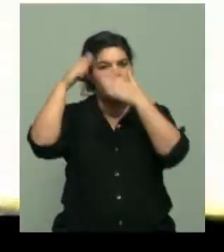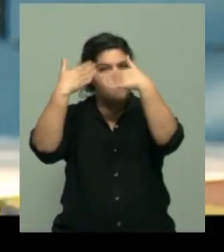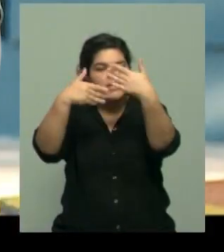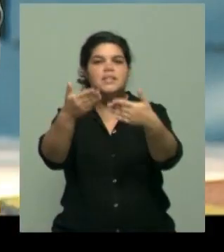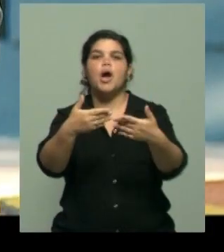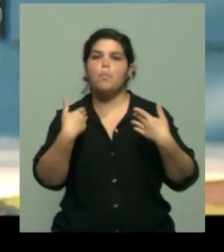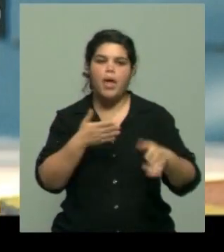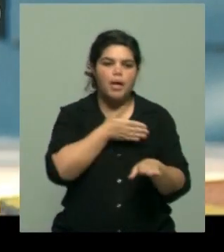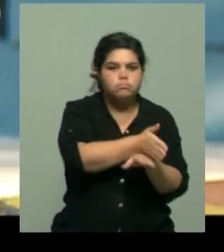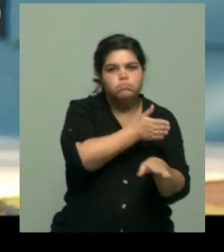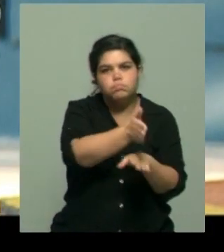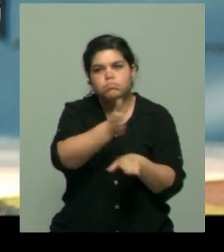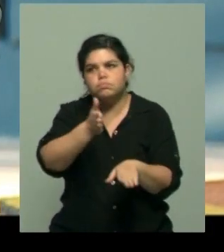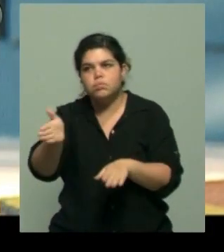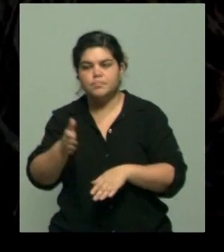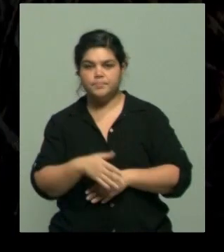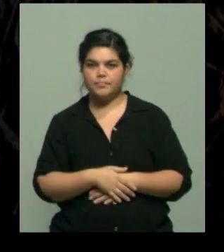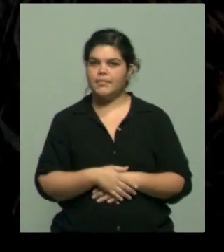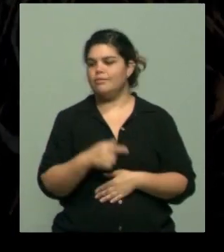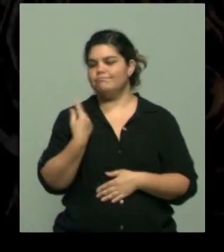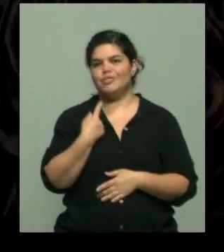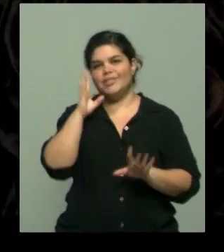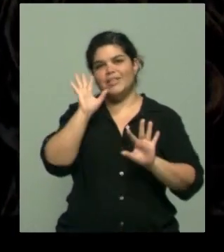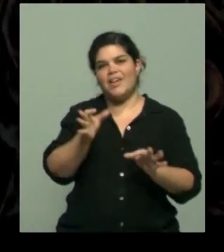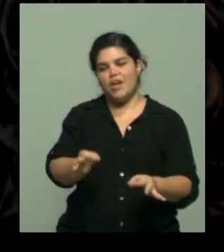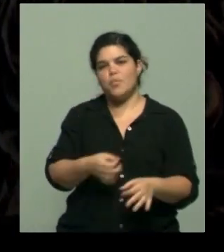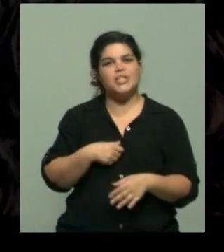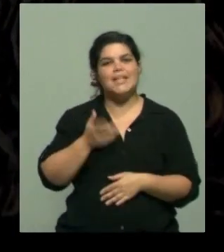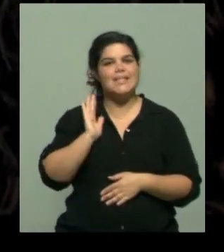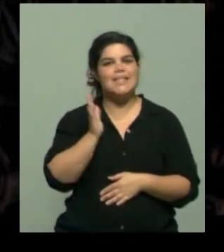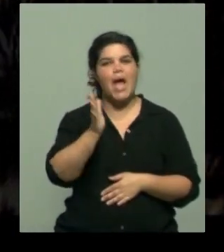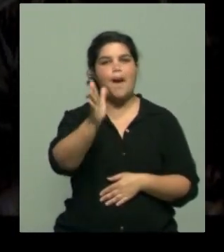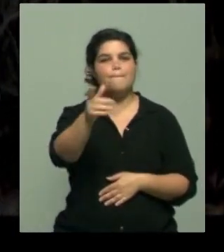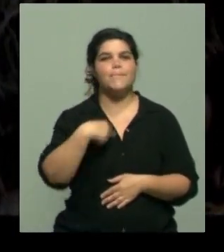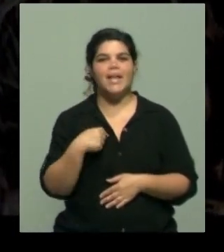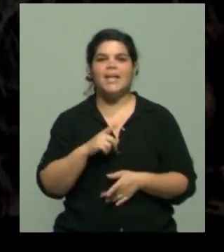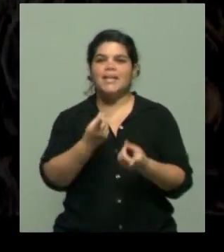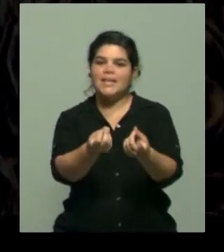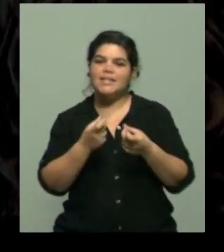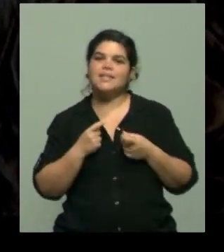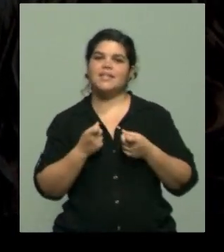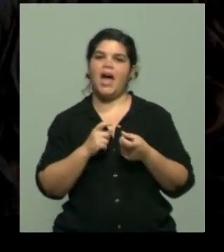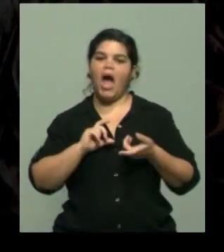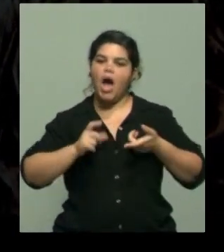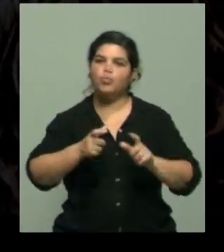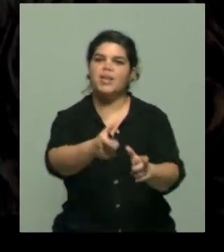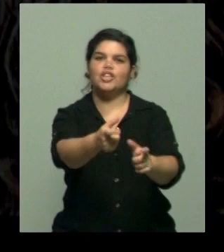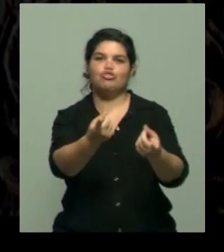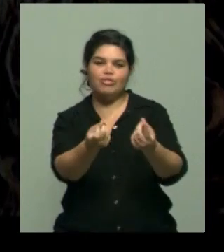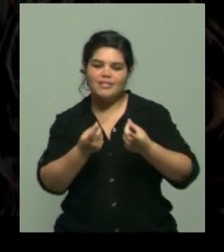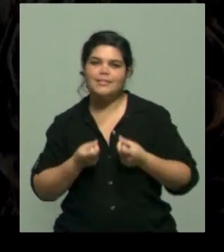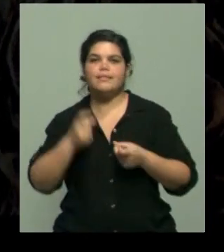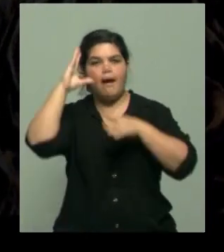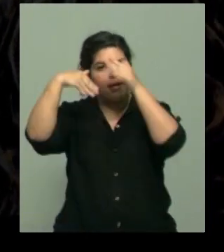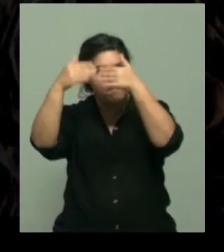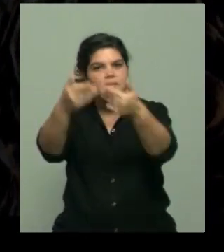seguir capacitándose? Uno sabe que una carrera docente implica que es de por vida, que tenés que seguir actualizándote y formándote de por vida. Por